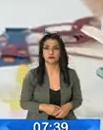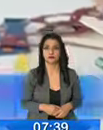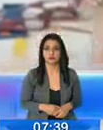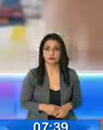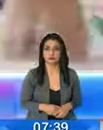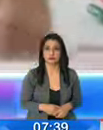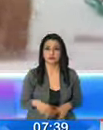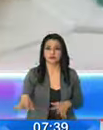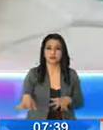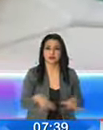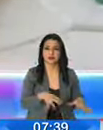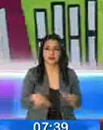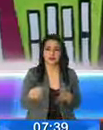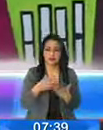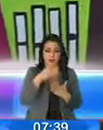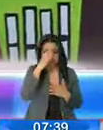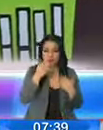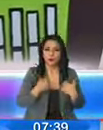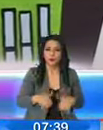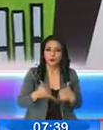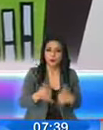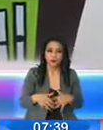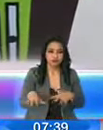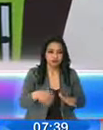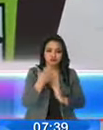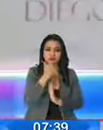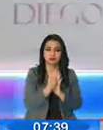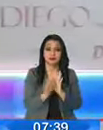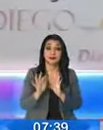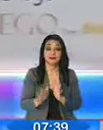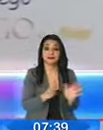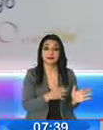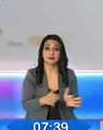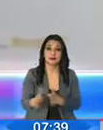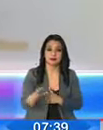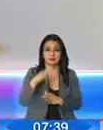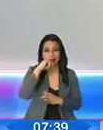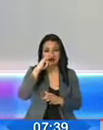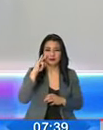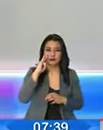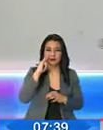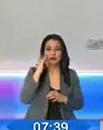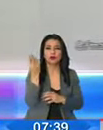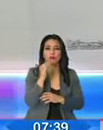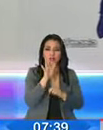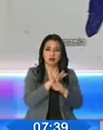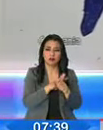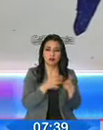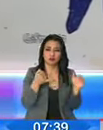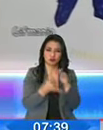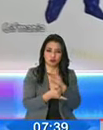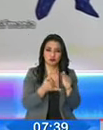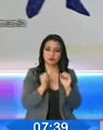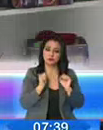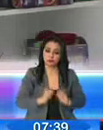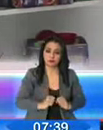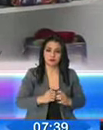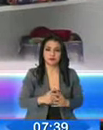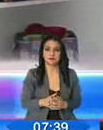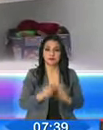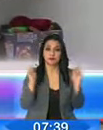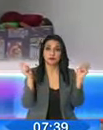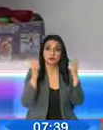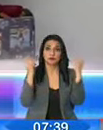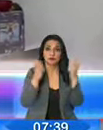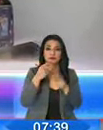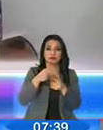Actividades lúdicas y artísticas son parte de las terapias que se realizan a los chicos que vivieron situaciones de abuso o violencia sexual. En Fundación A Su Lado y en